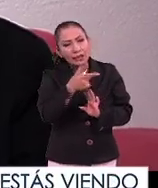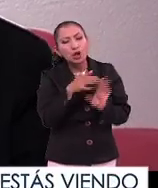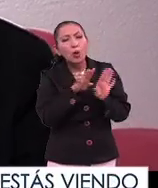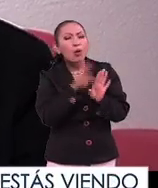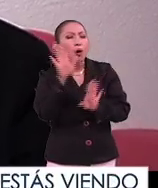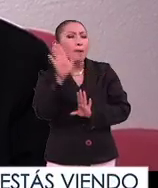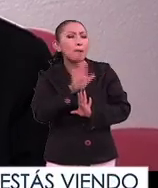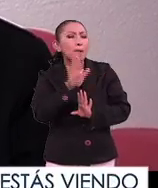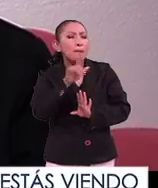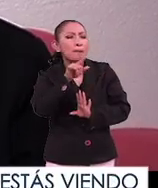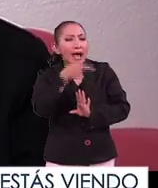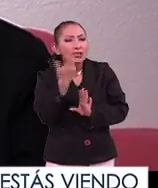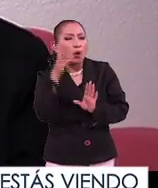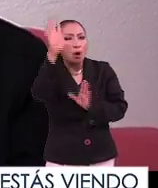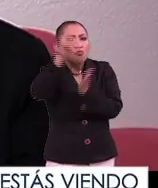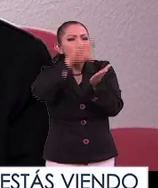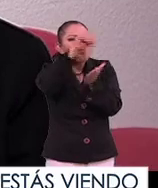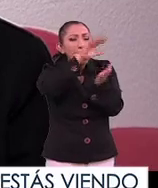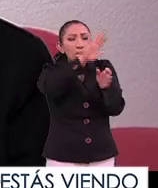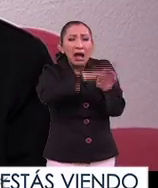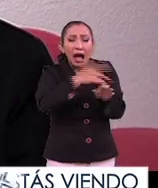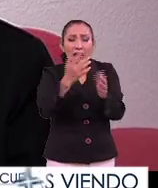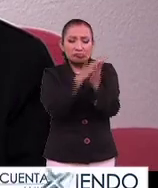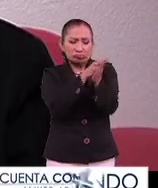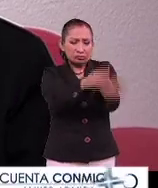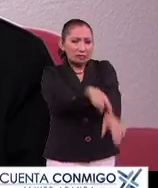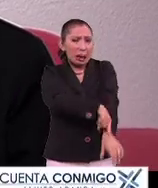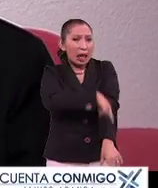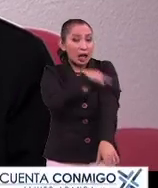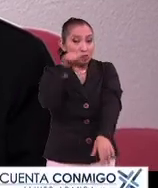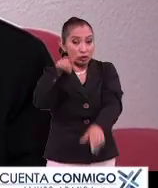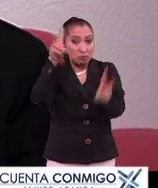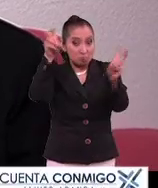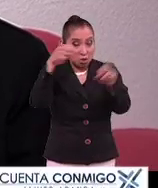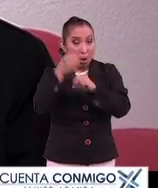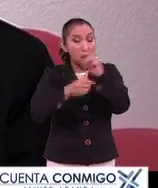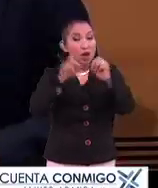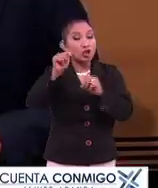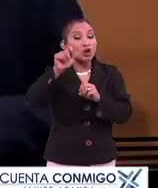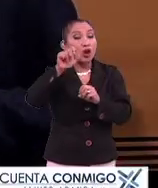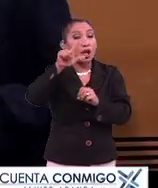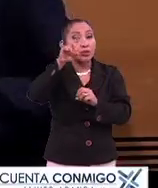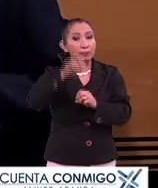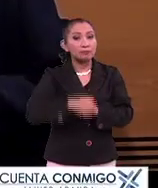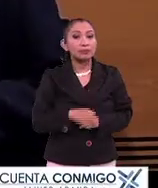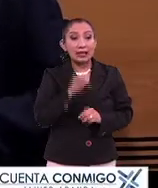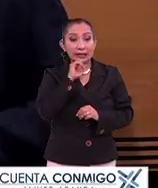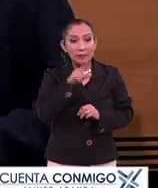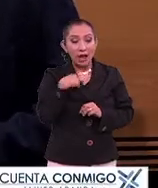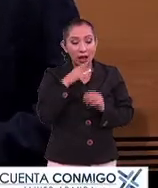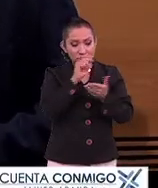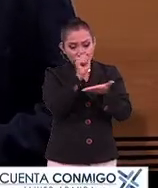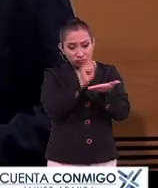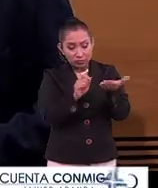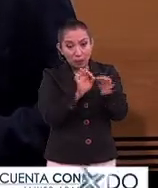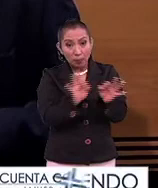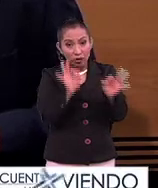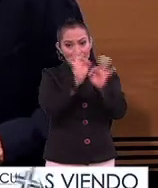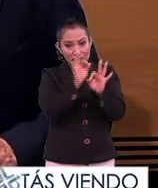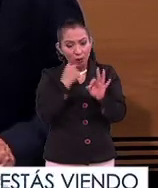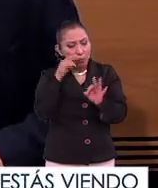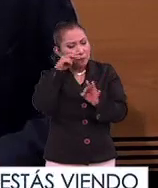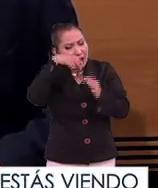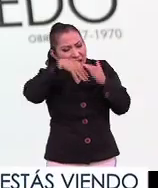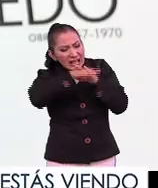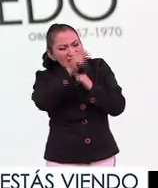al parecer, una de las compilaciones más extensas que haya sobre la obra del maestro Toledo. Y además recuperan textos fundamentales que nos